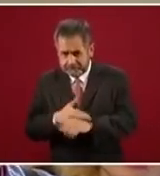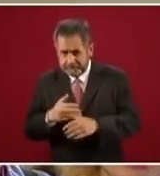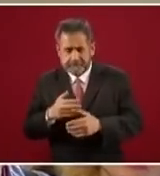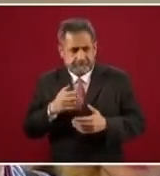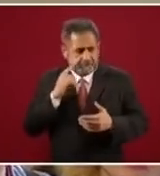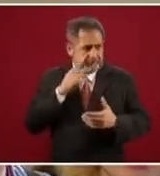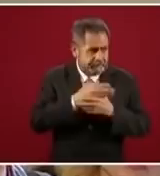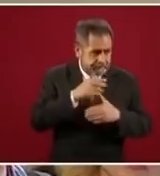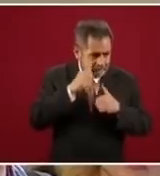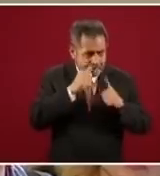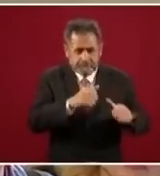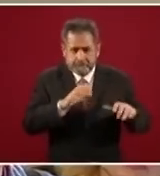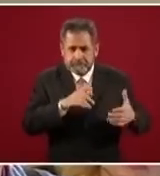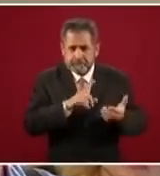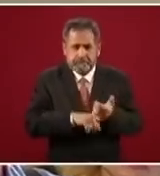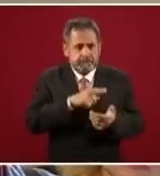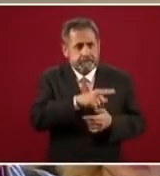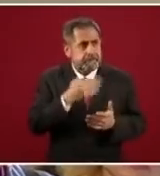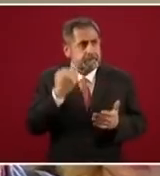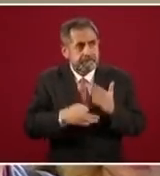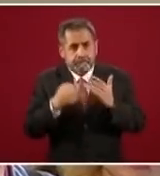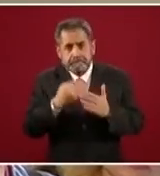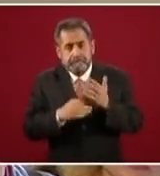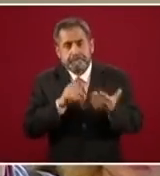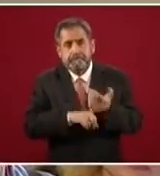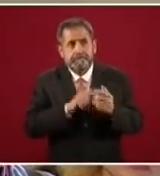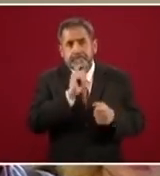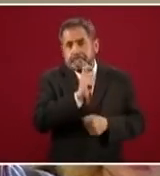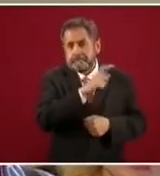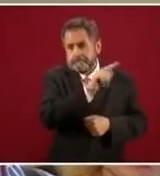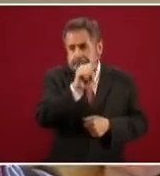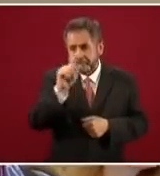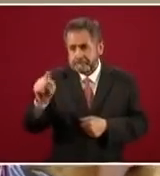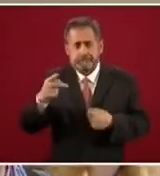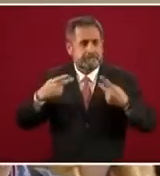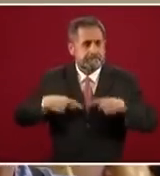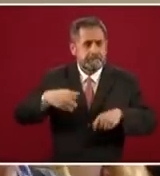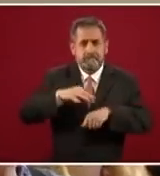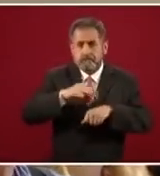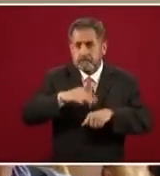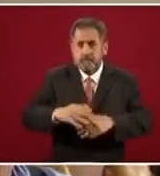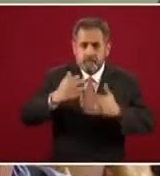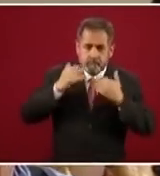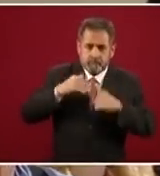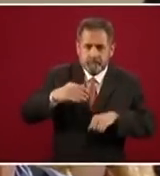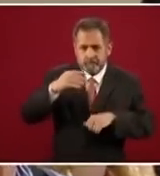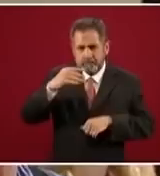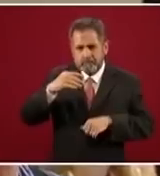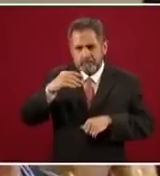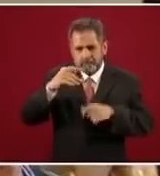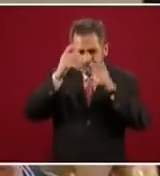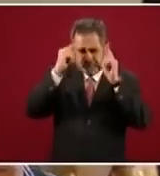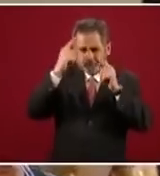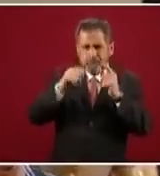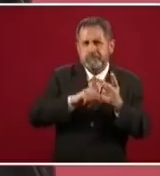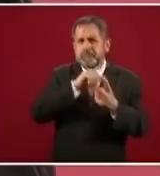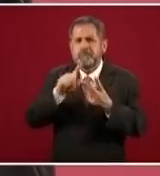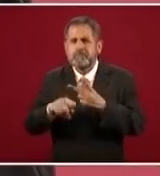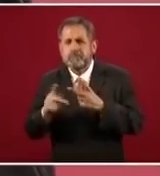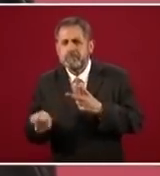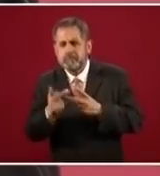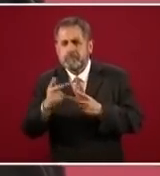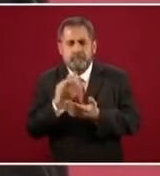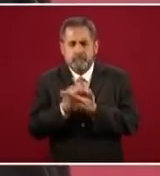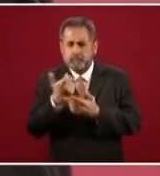para atender este déficit en términos de lo que es el personal especializado. Y si me permite, le quiero hacer una pregunta sobre el tema económico.